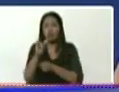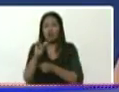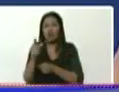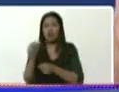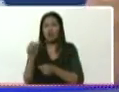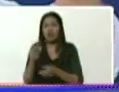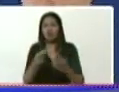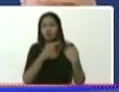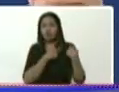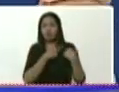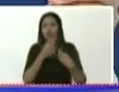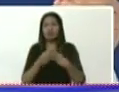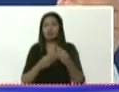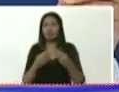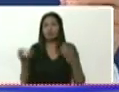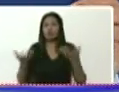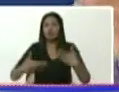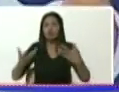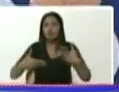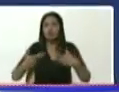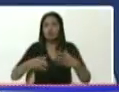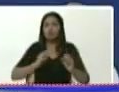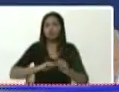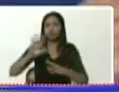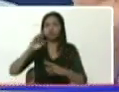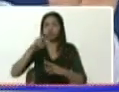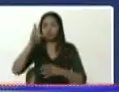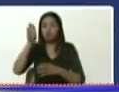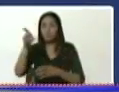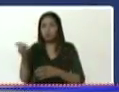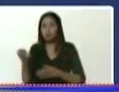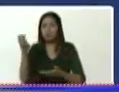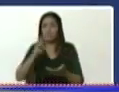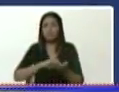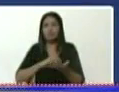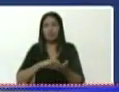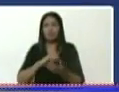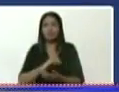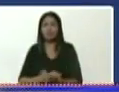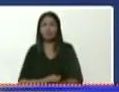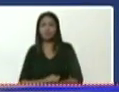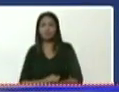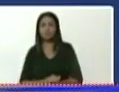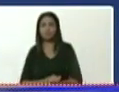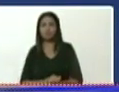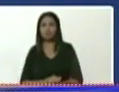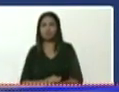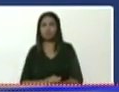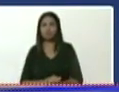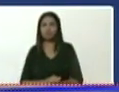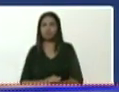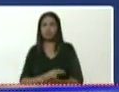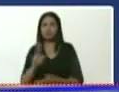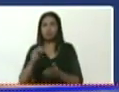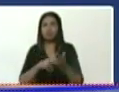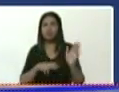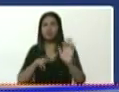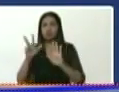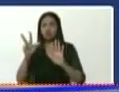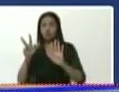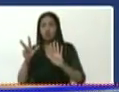prendió en fuego a un venezolano, a un mirandino, a una persona de los Valles del Tuy. Y en el 2018,